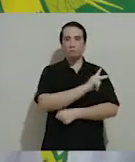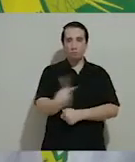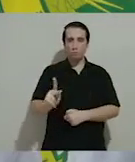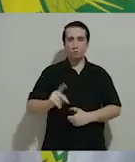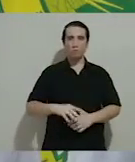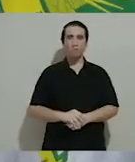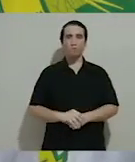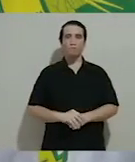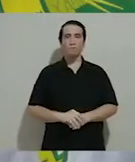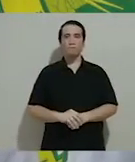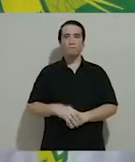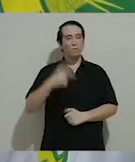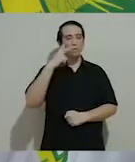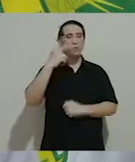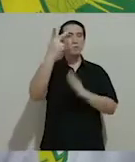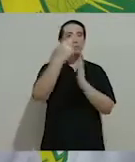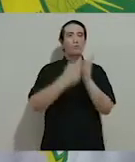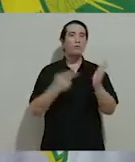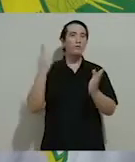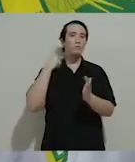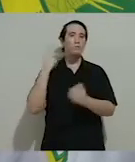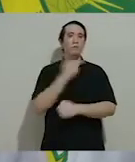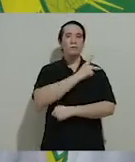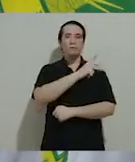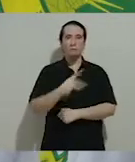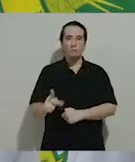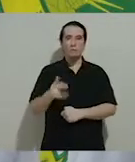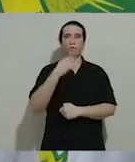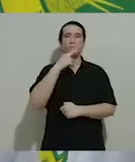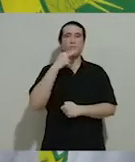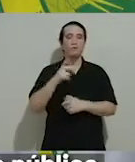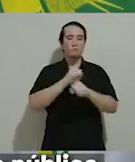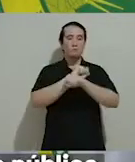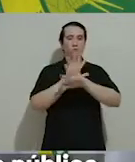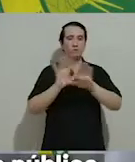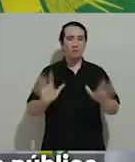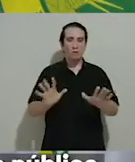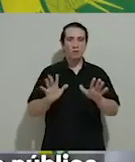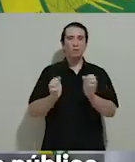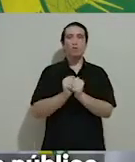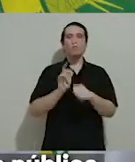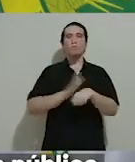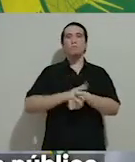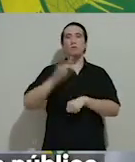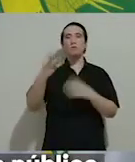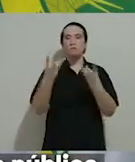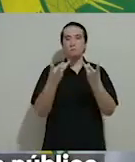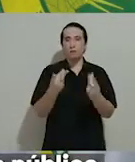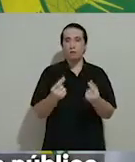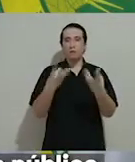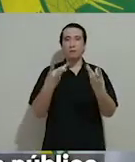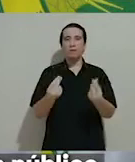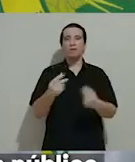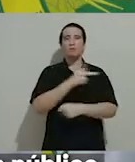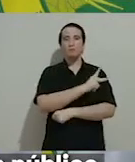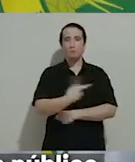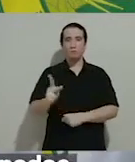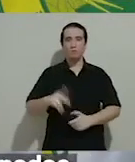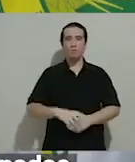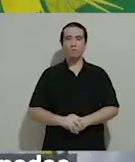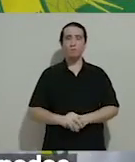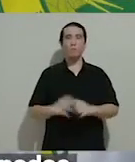Público, lo que se traduce en programas y políticas públicas eficaces, transparentes y con una mayor calidad del gasto